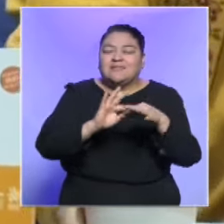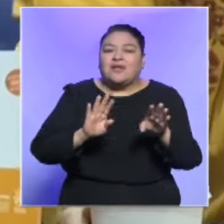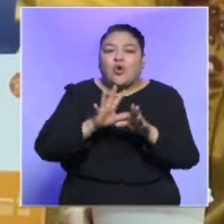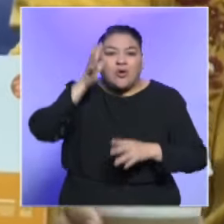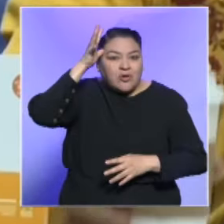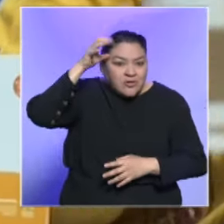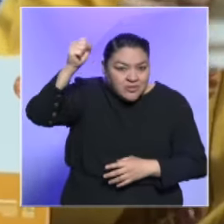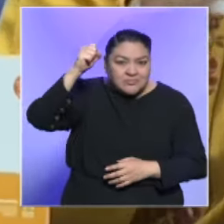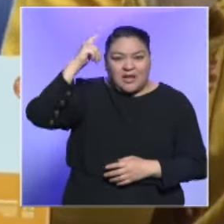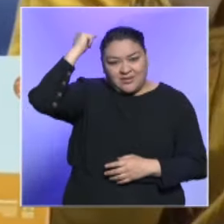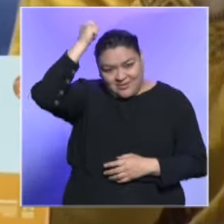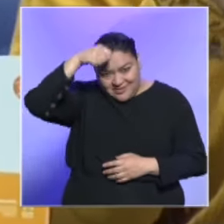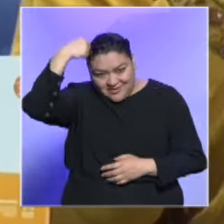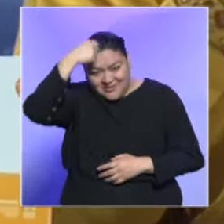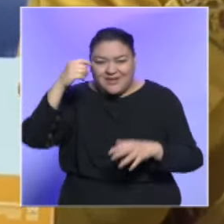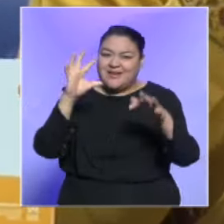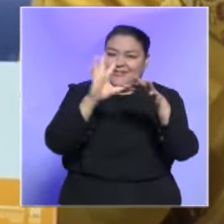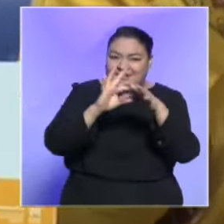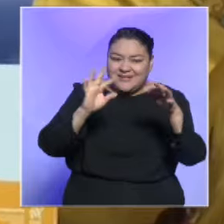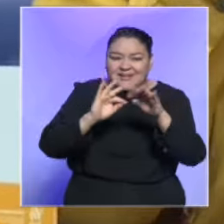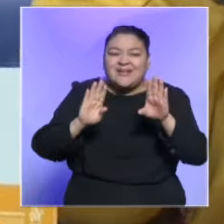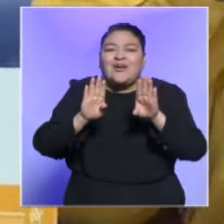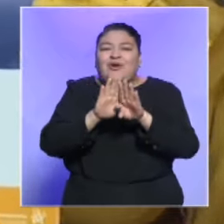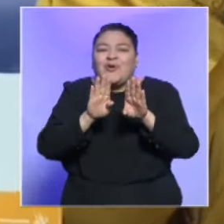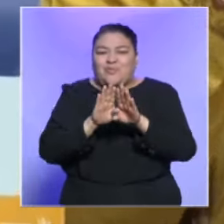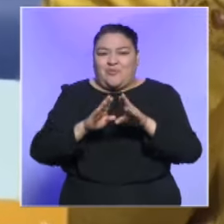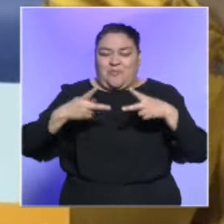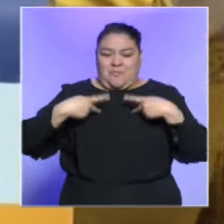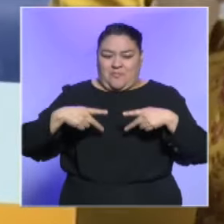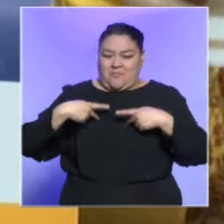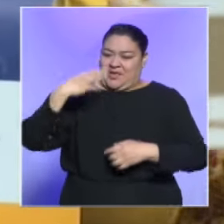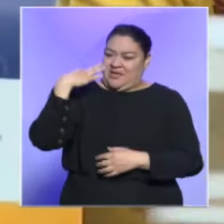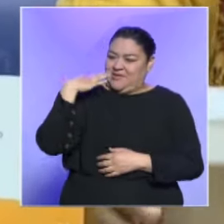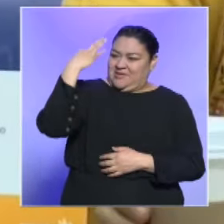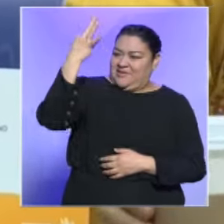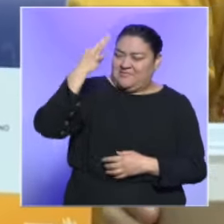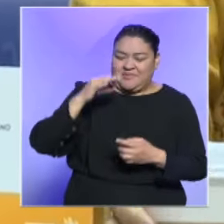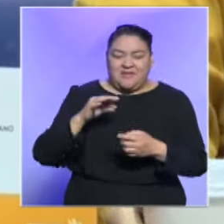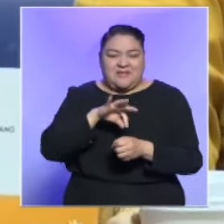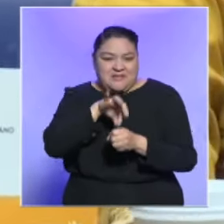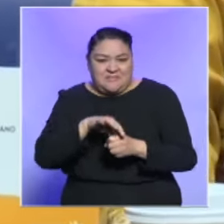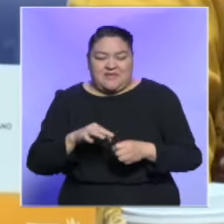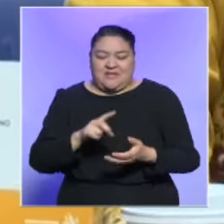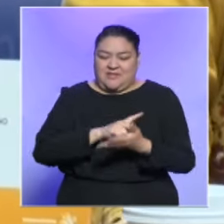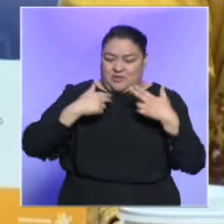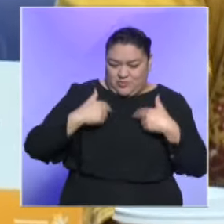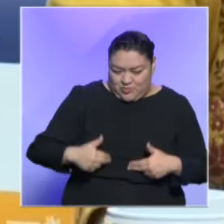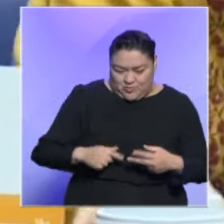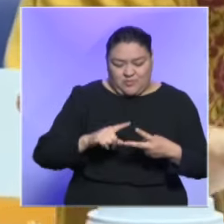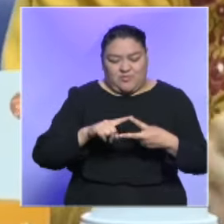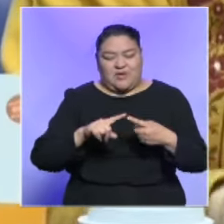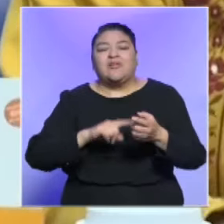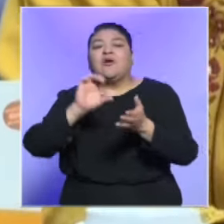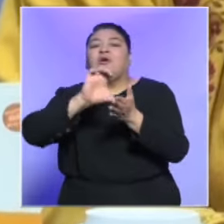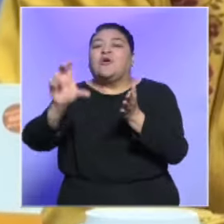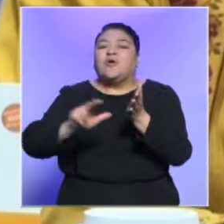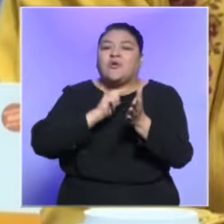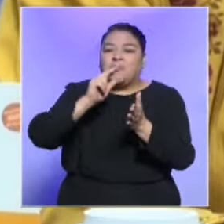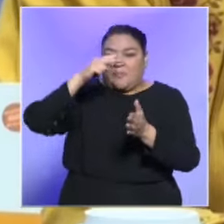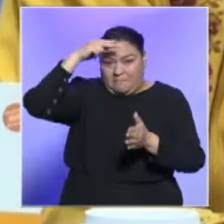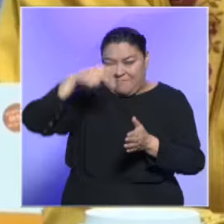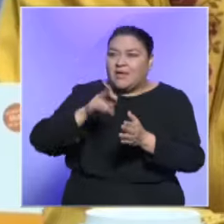y doctrinal sobre el sufragio pasivo, sobre los derechos humanos, sobre las convenciones de las que México